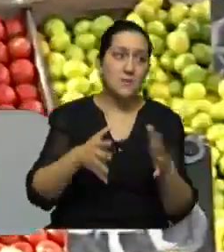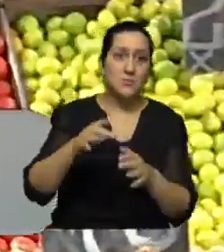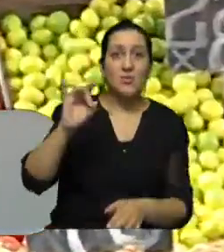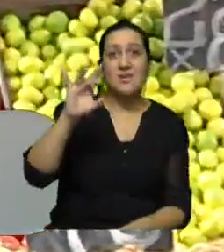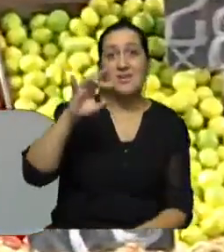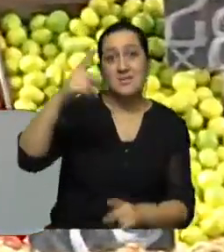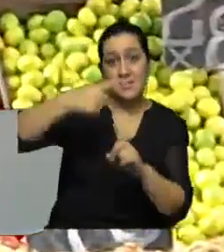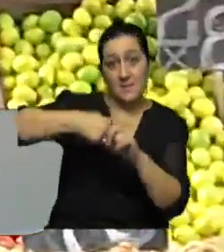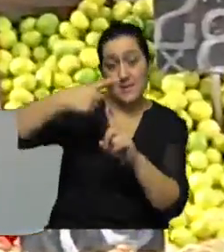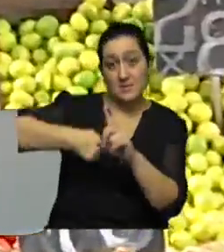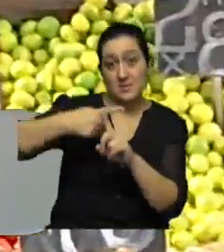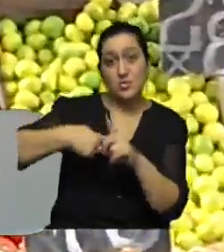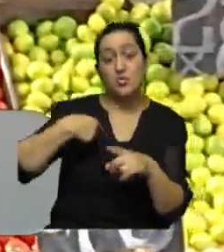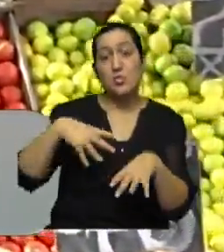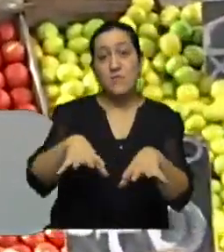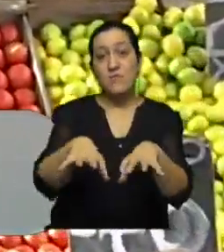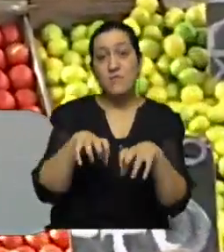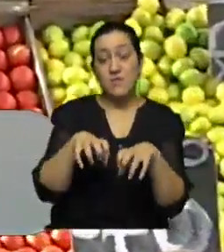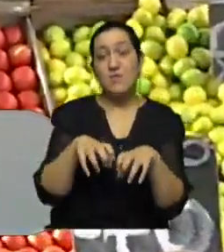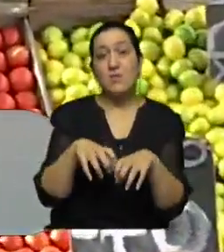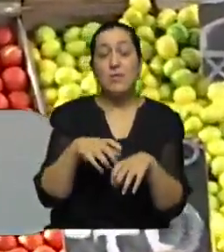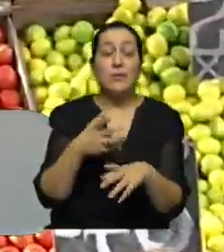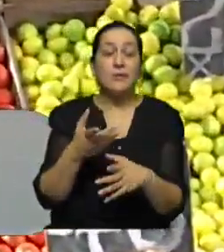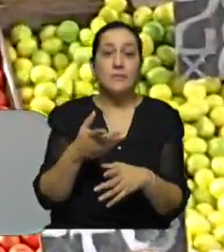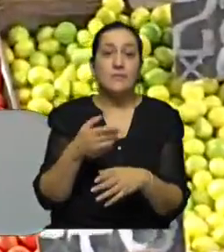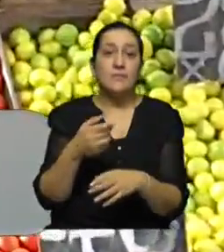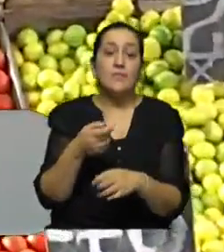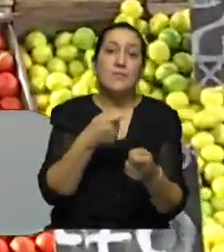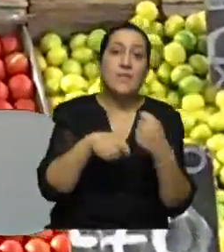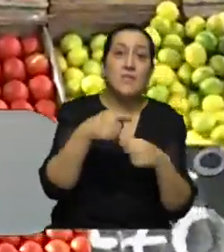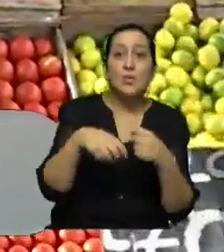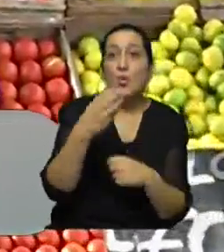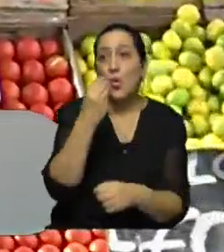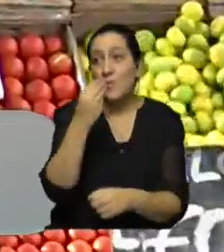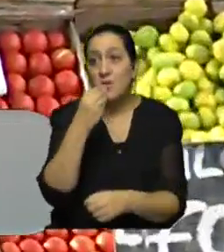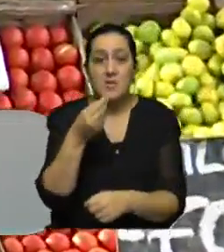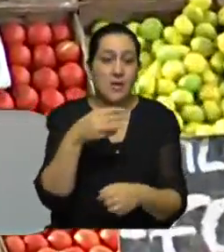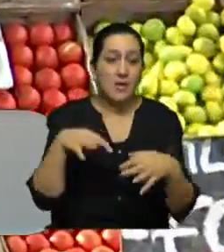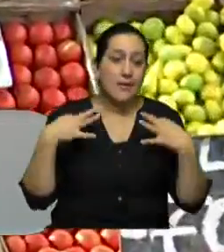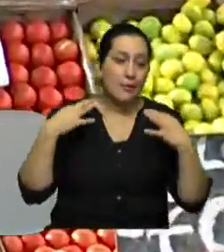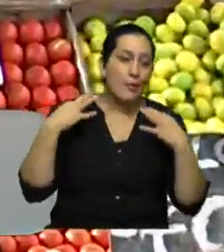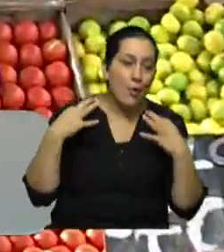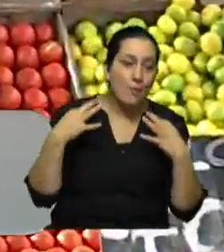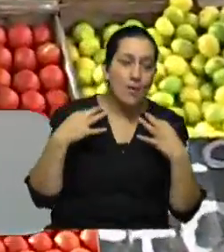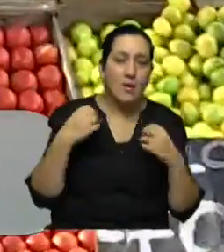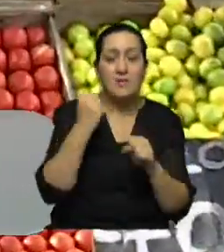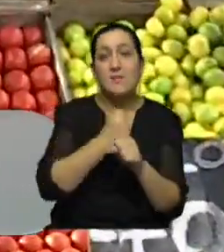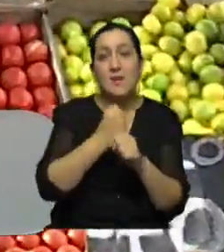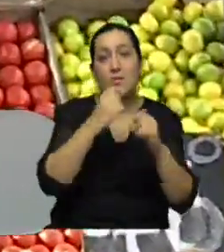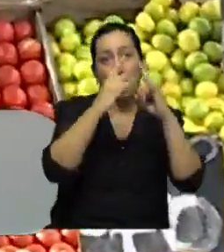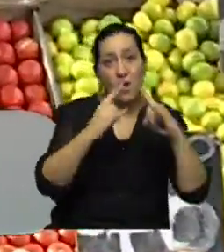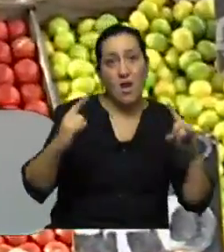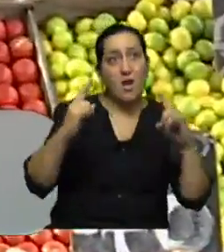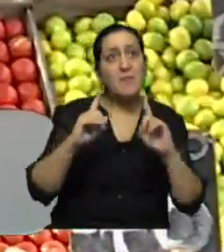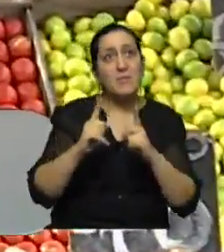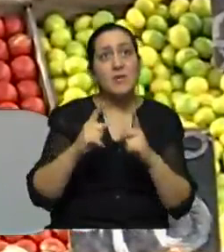que estoy viviendo acá, del sostén, digo, he vendido comida, de todo un poco, ropa. He trabajado con carpa, con carro, me conocen